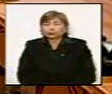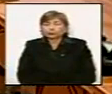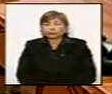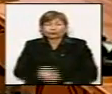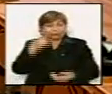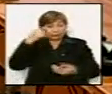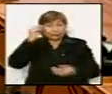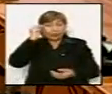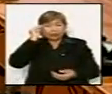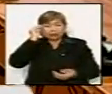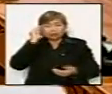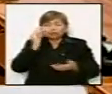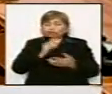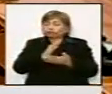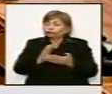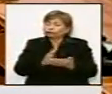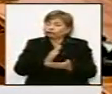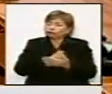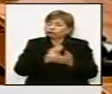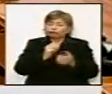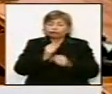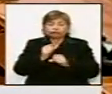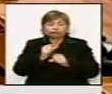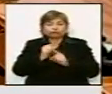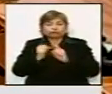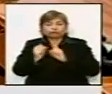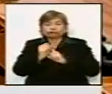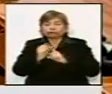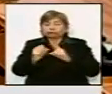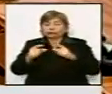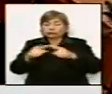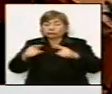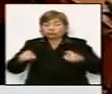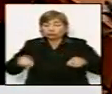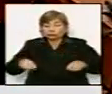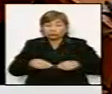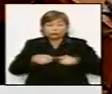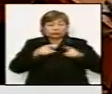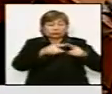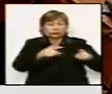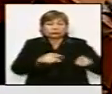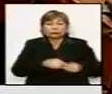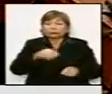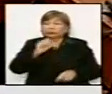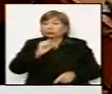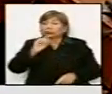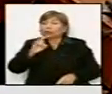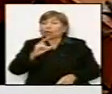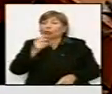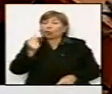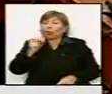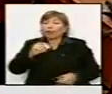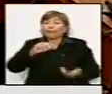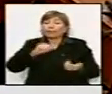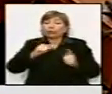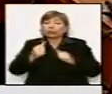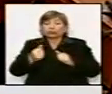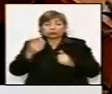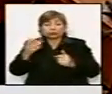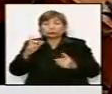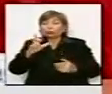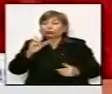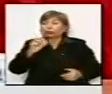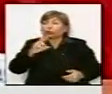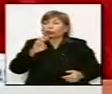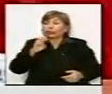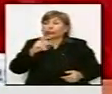Para analizar la problemática social que demanda el saneamiento de terrenos y predios en el distrito de San Juan Bautista, región Loreto, el